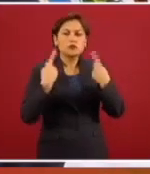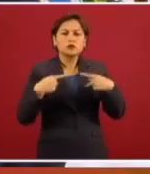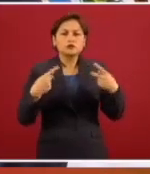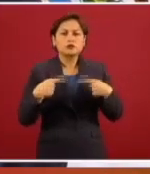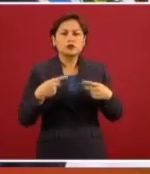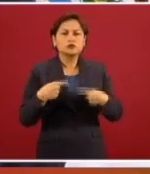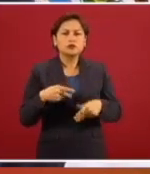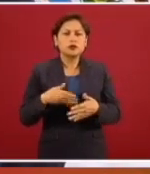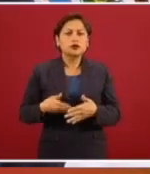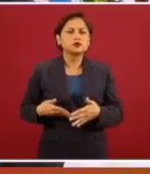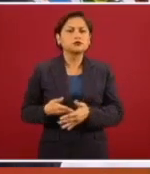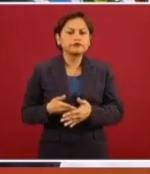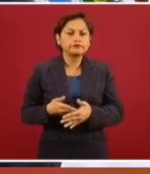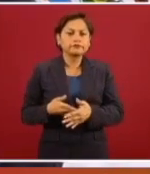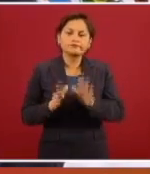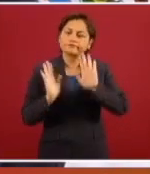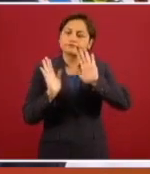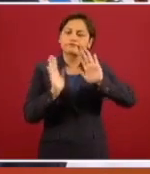Esta crisis